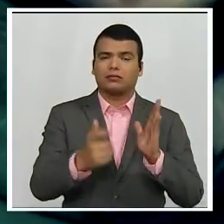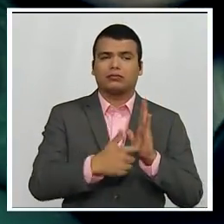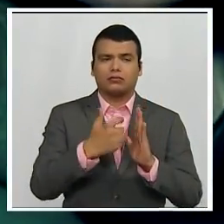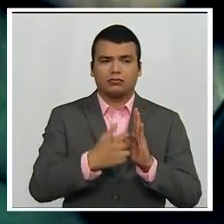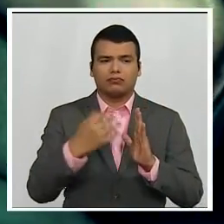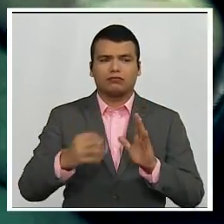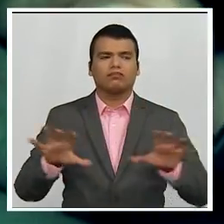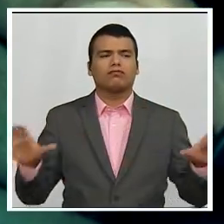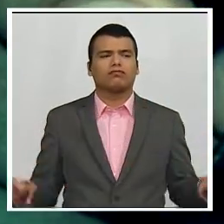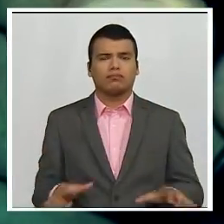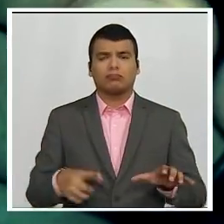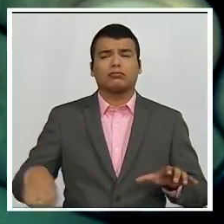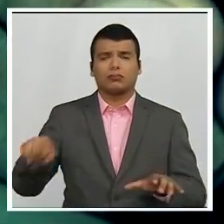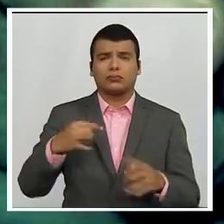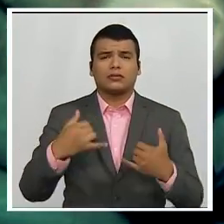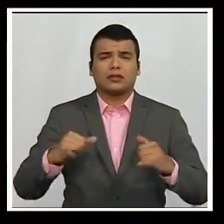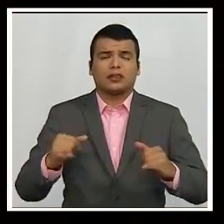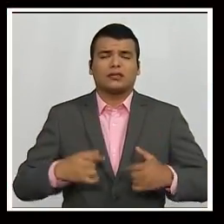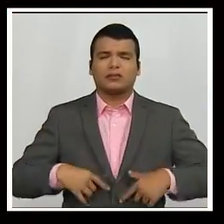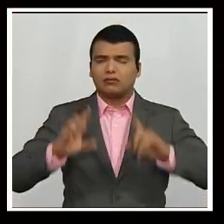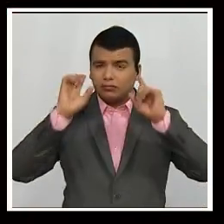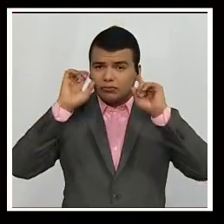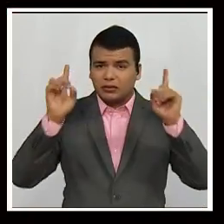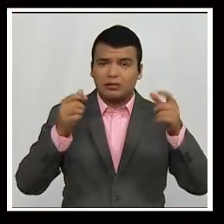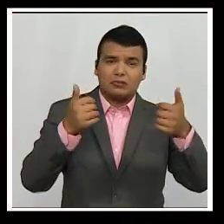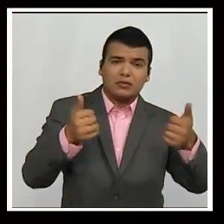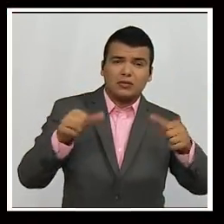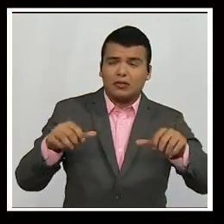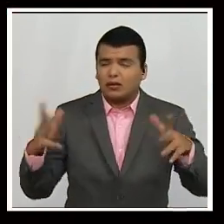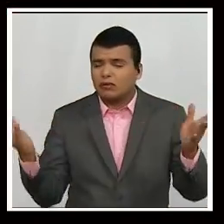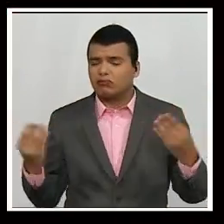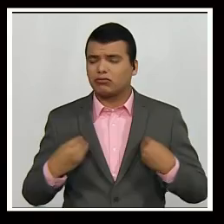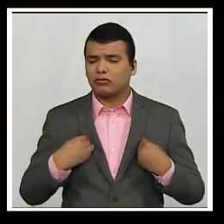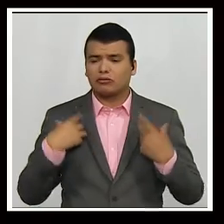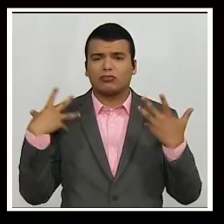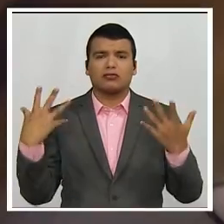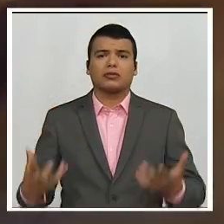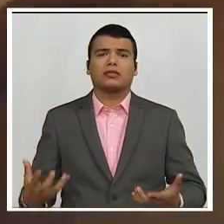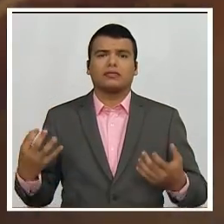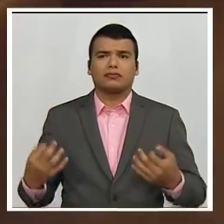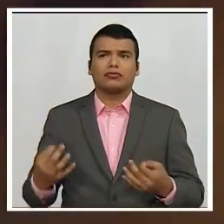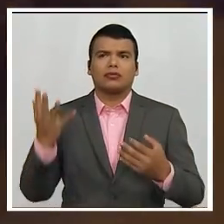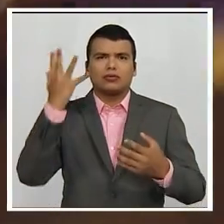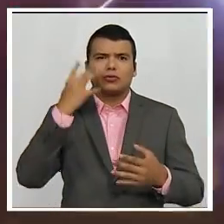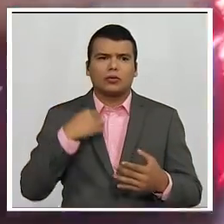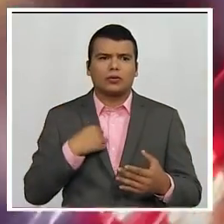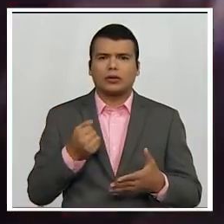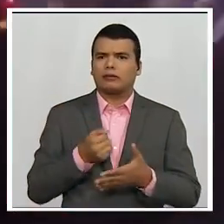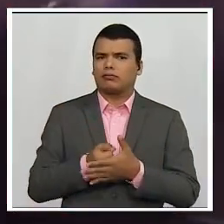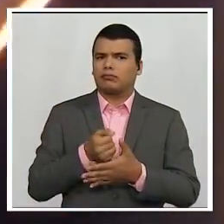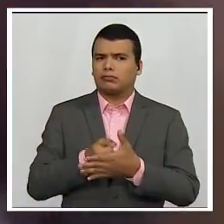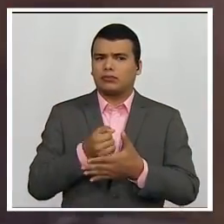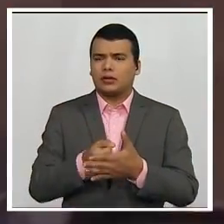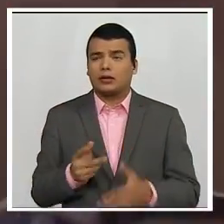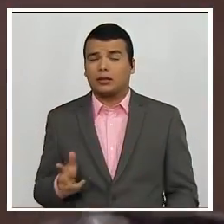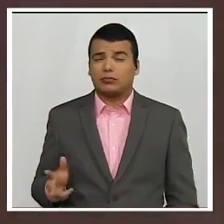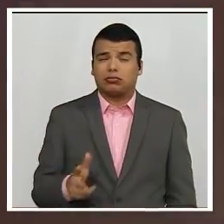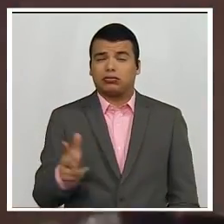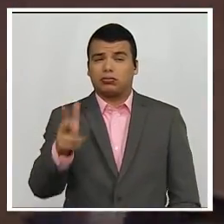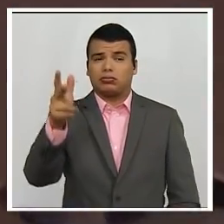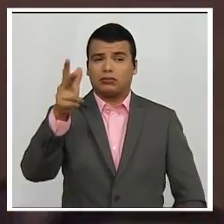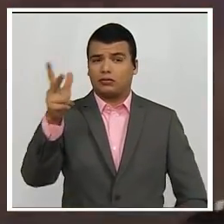delictivas muchos jóvenes ya perdieron los límites entre el bien y la sobrevivencia a la cual se enfrentan todos los días y frenéticas carreras en